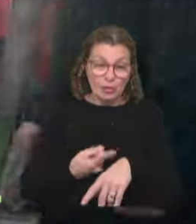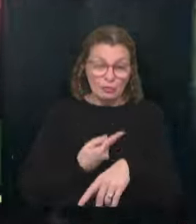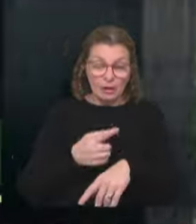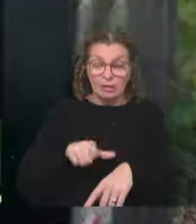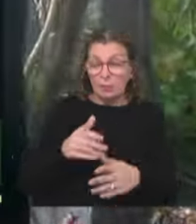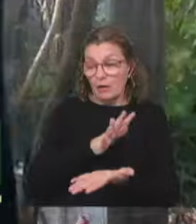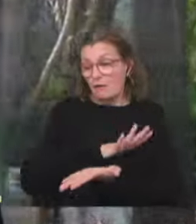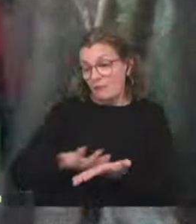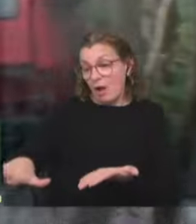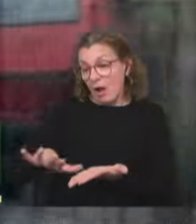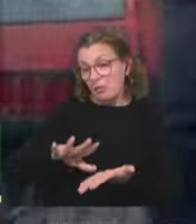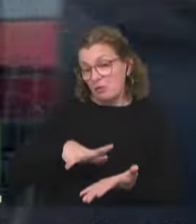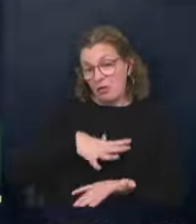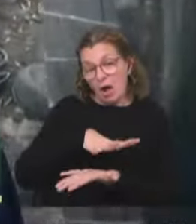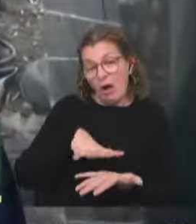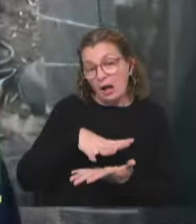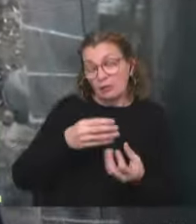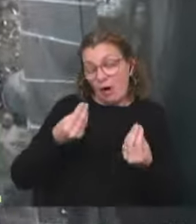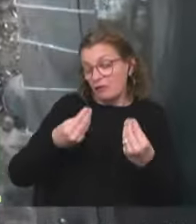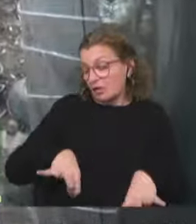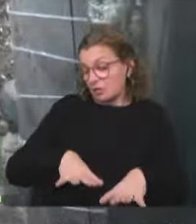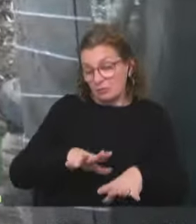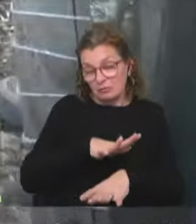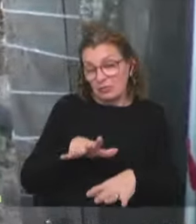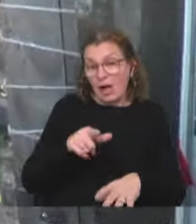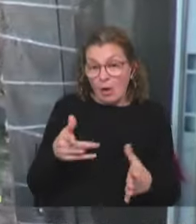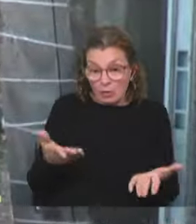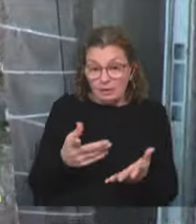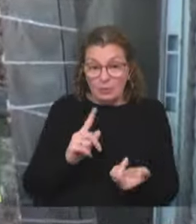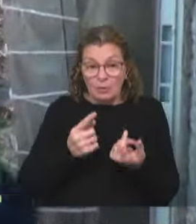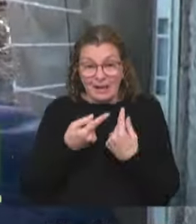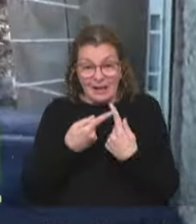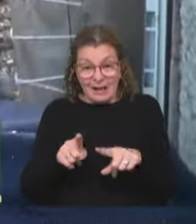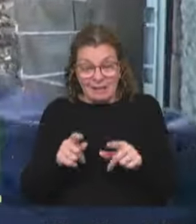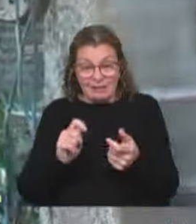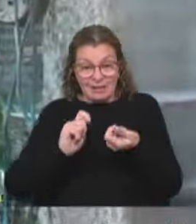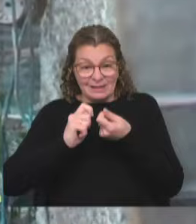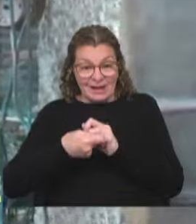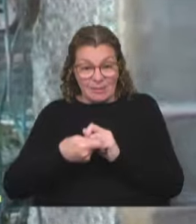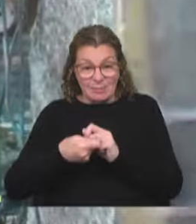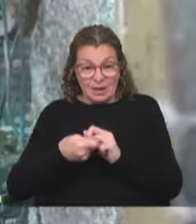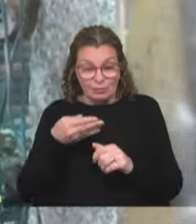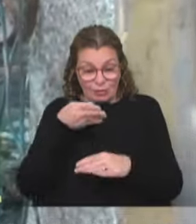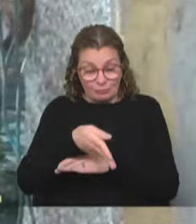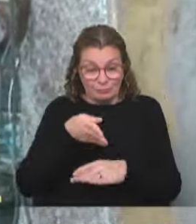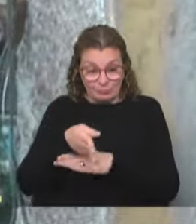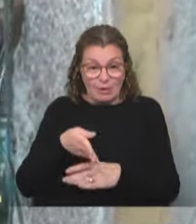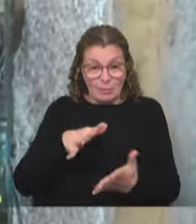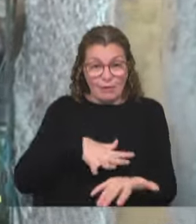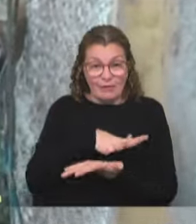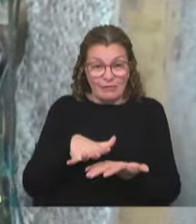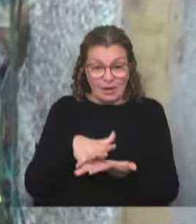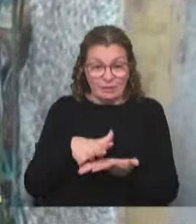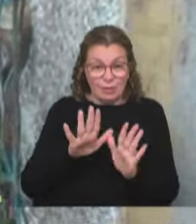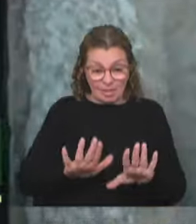en total abandono. Nosotros estamos dando otro tipo de señal con los operativos de intervención. Intervenimos el barrio porque